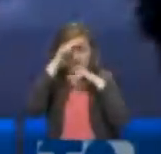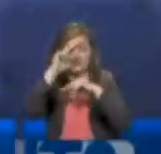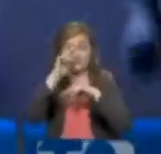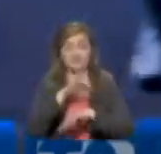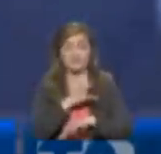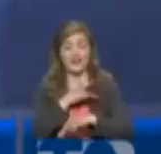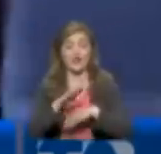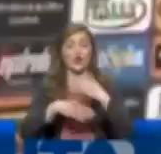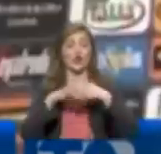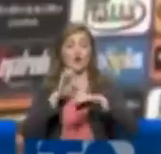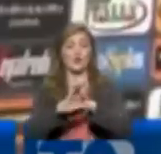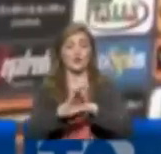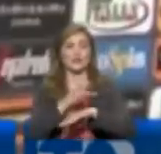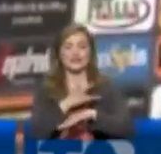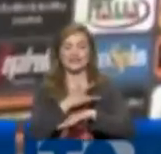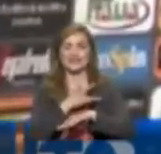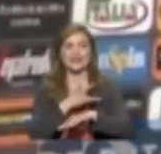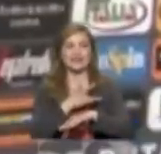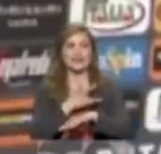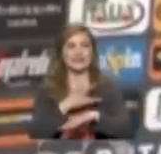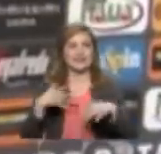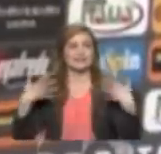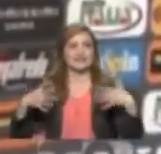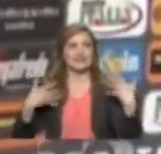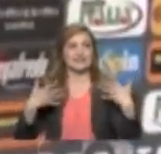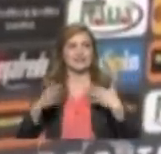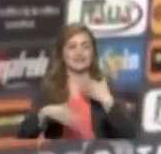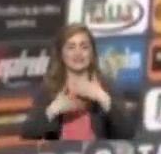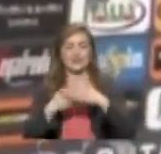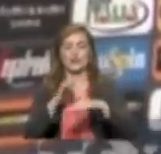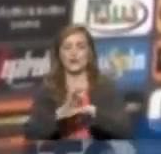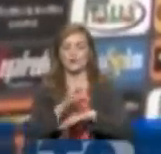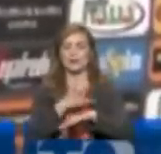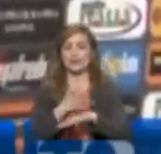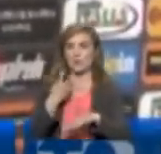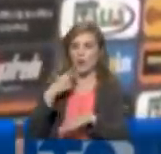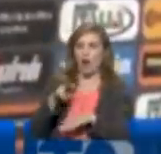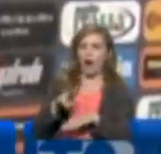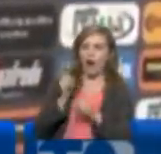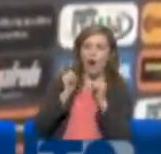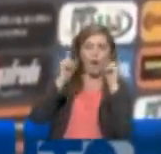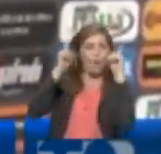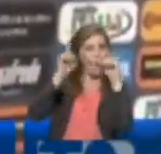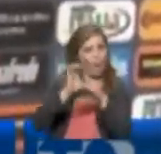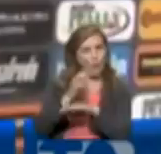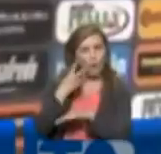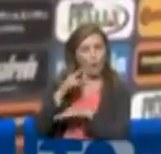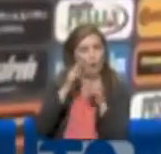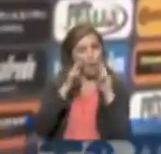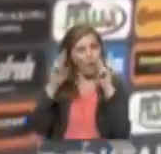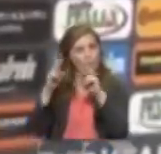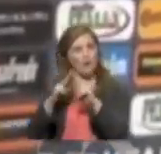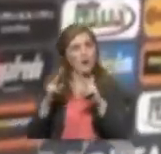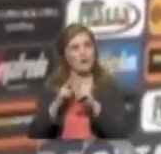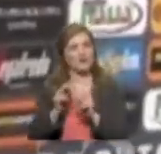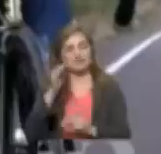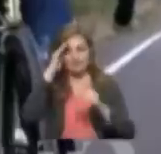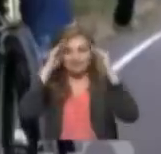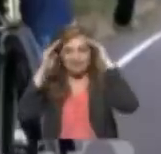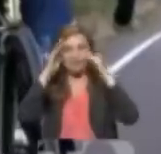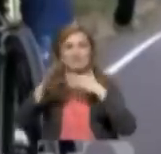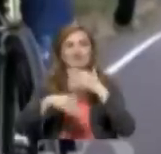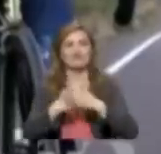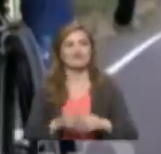a toda una nación en el país no se lo esperaba esto y para ello se es persona sorpresa pues si nada sólo enviarles un saludo